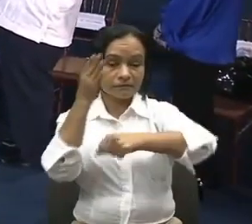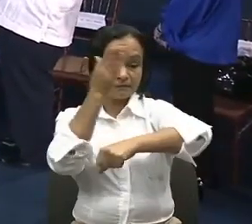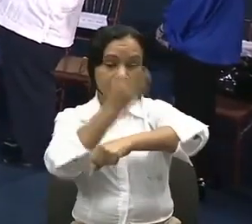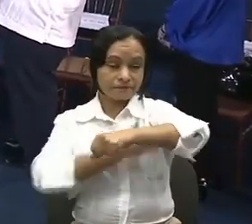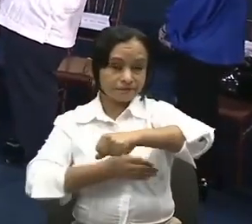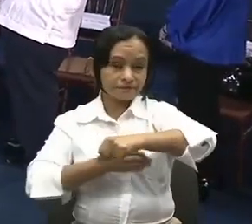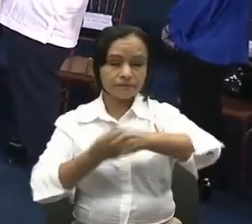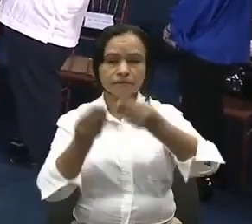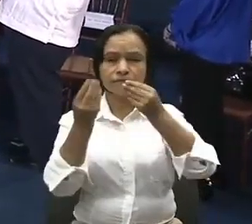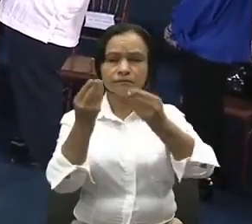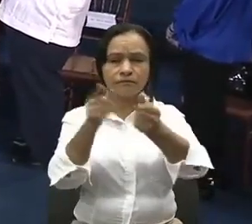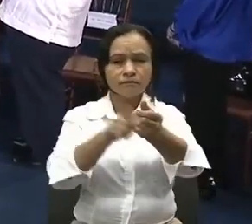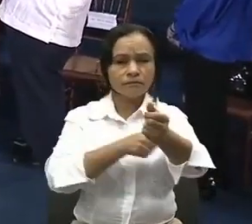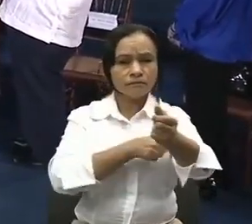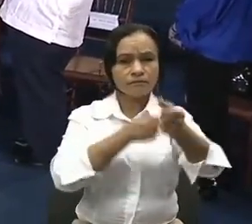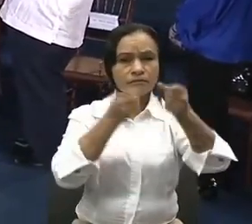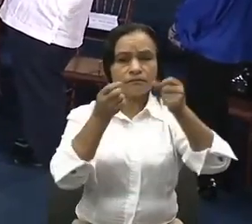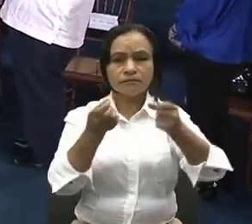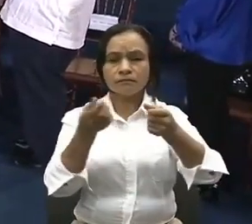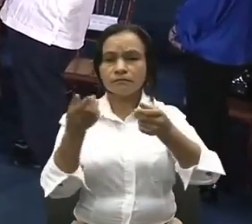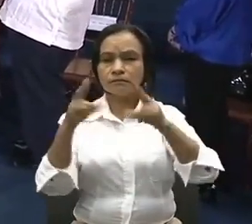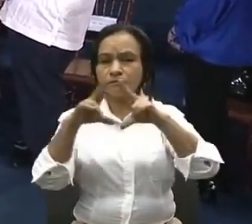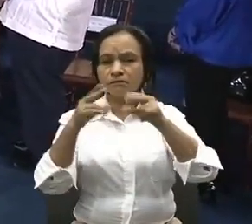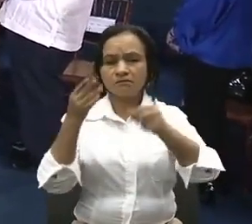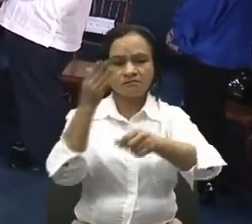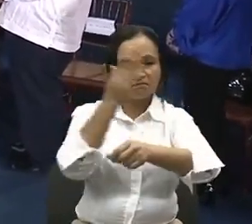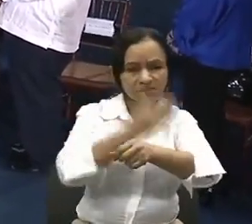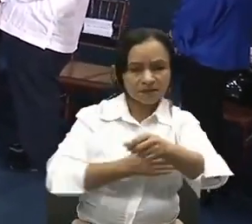y miles de hermanos nicaragüenses quedaron mutilados,